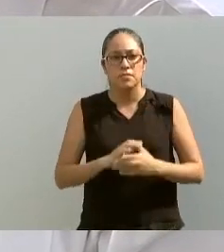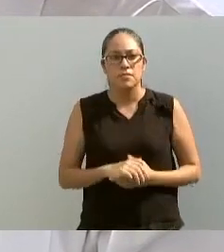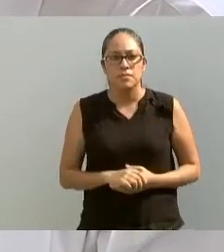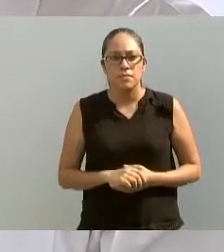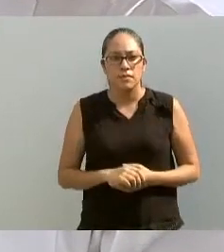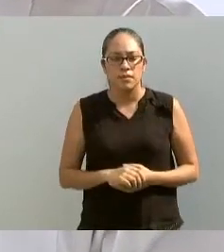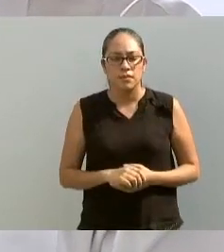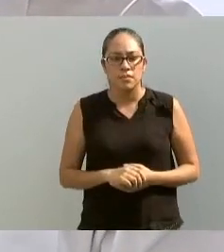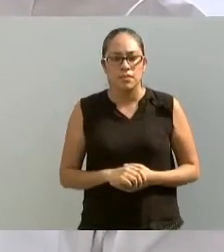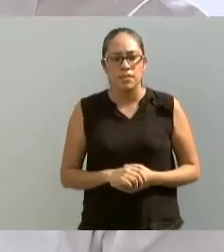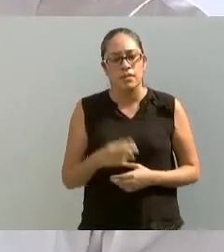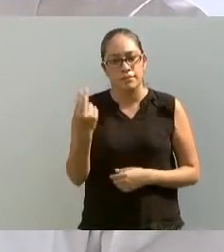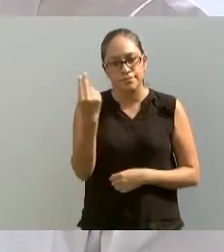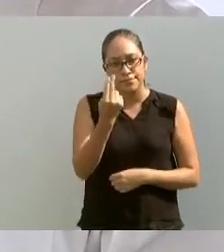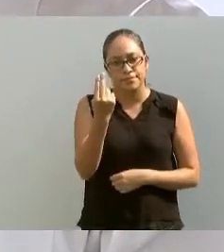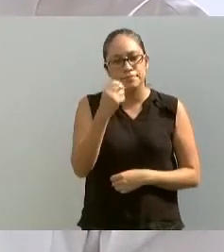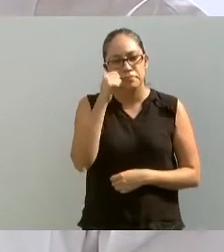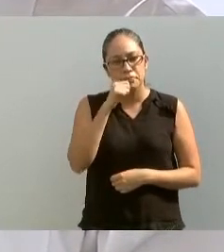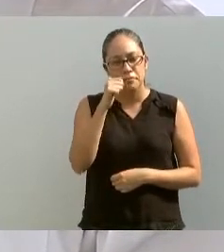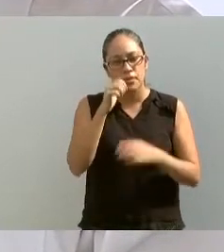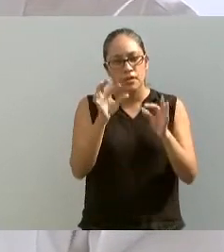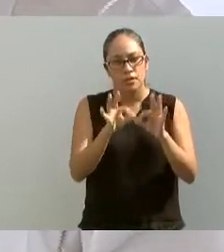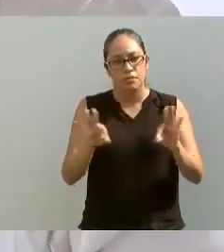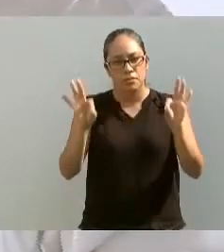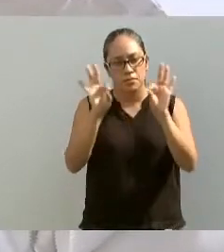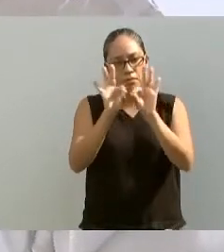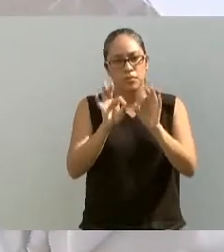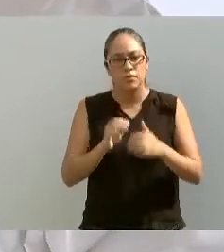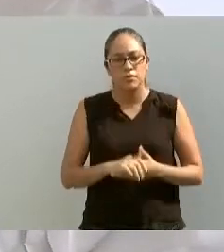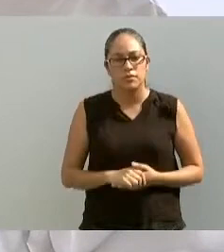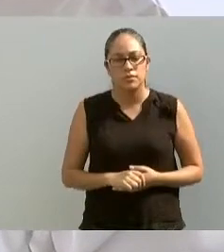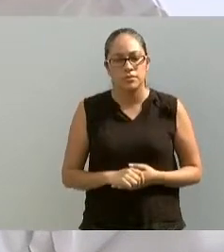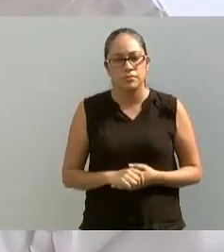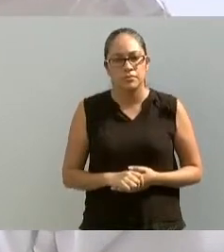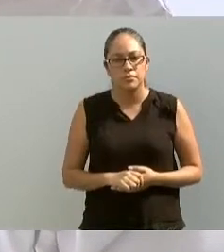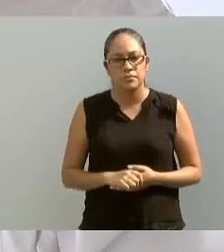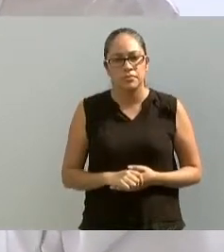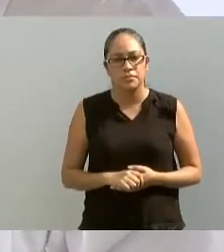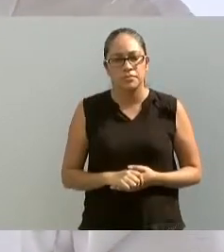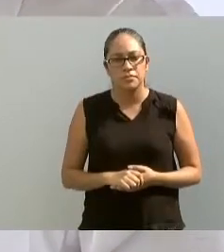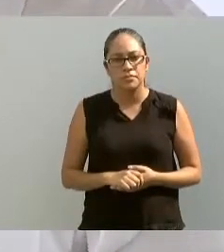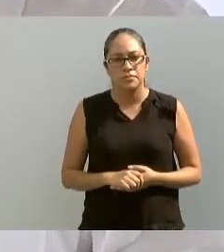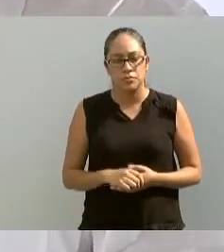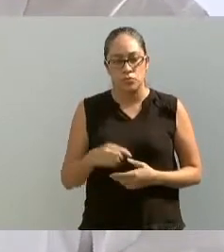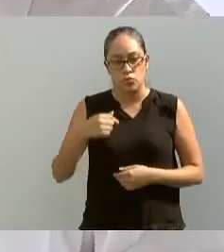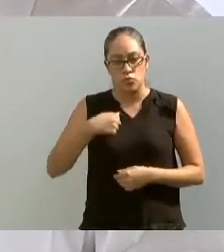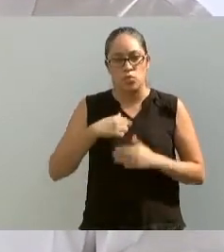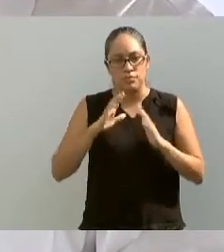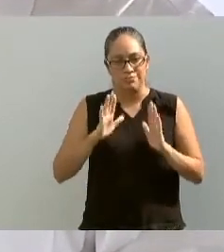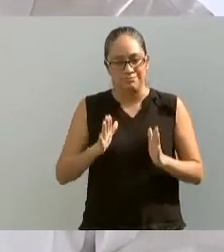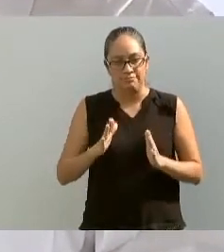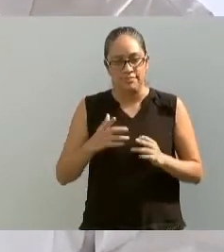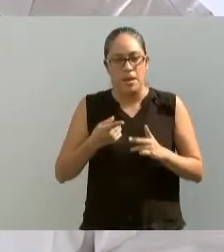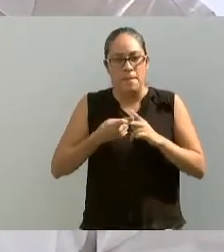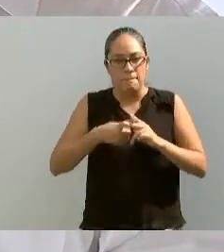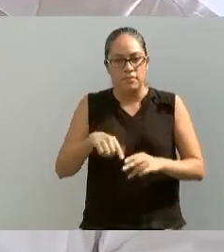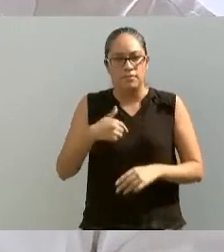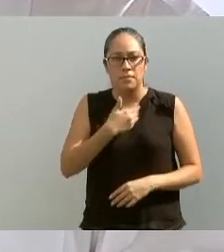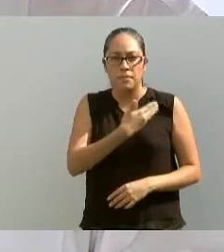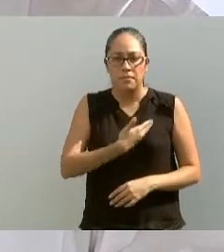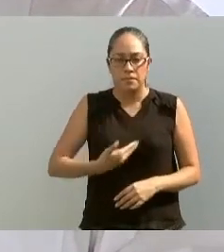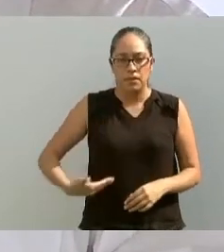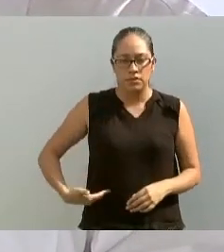porque se necesita. Desde que llegué a la presidencia me